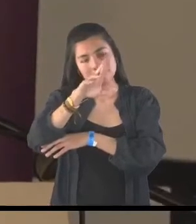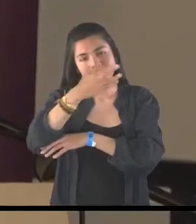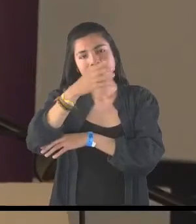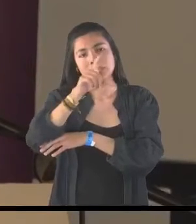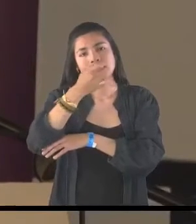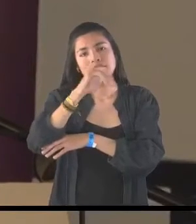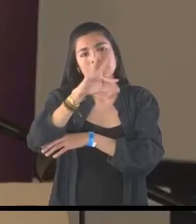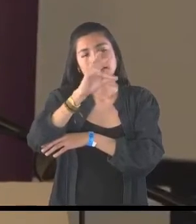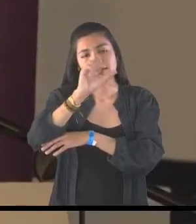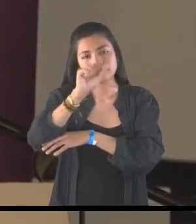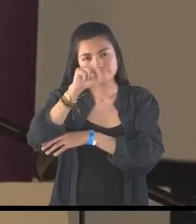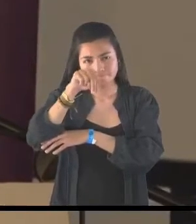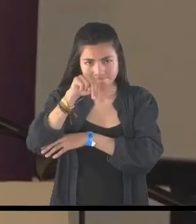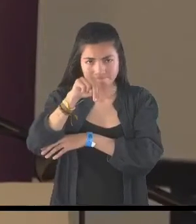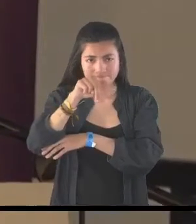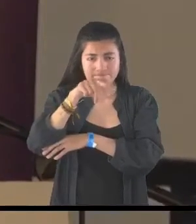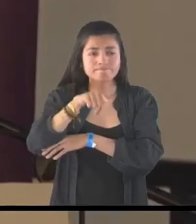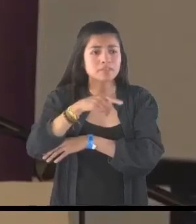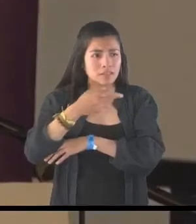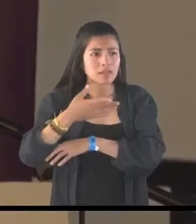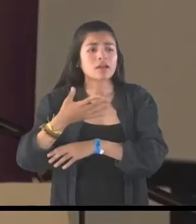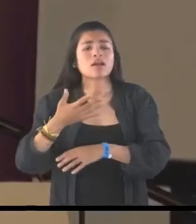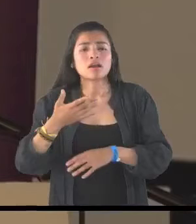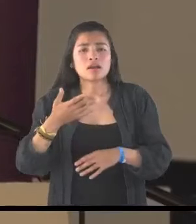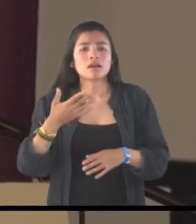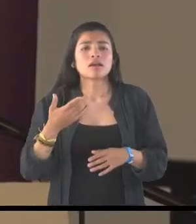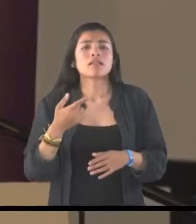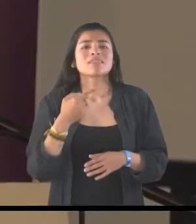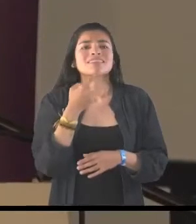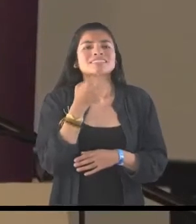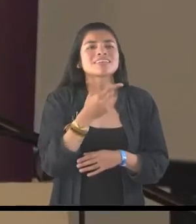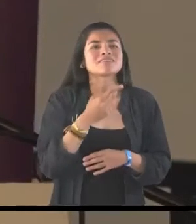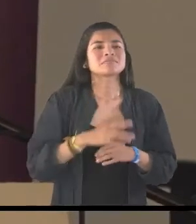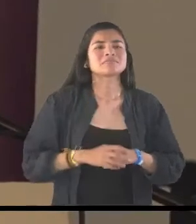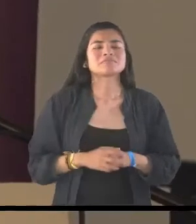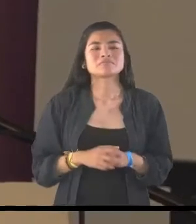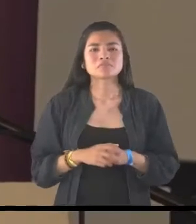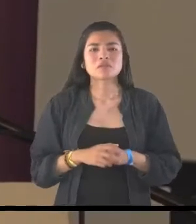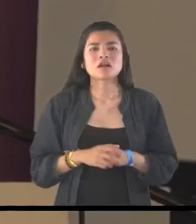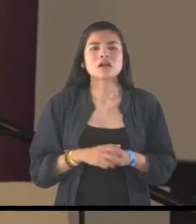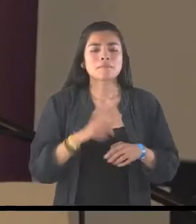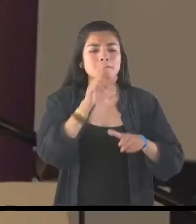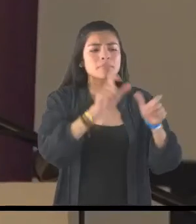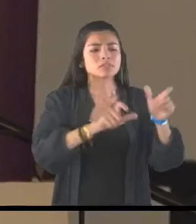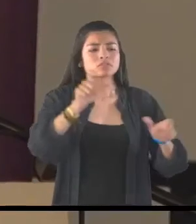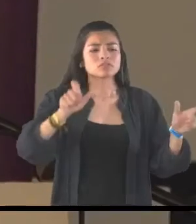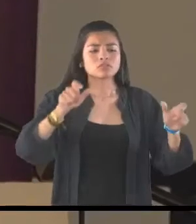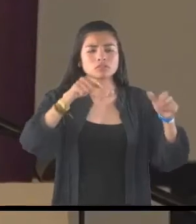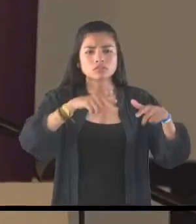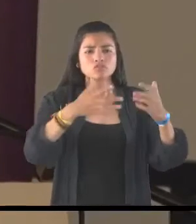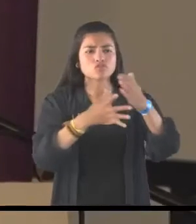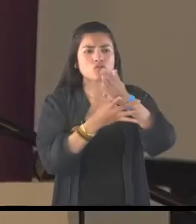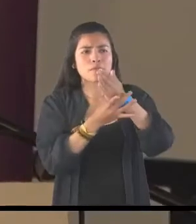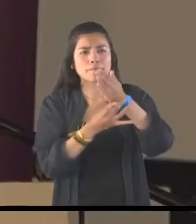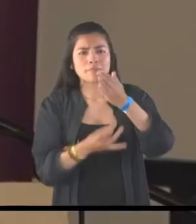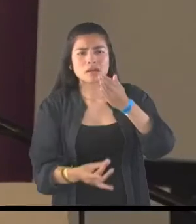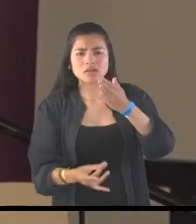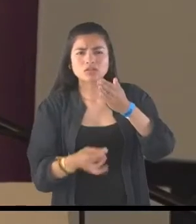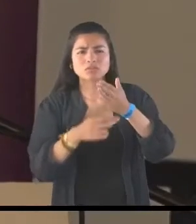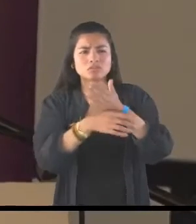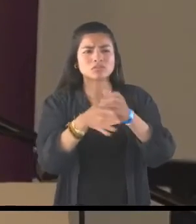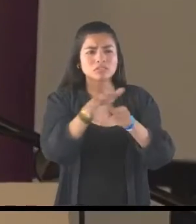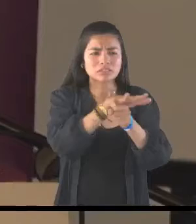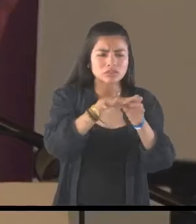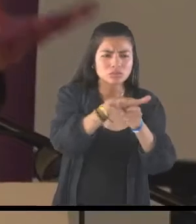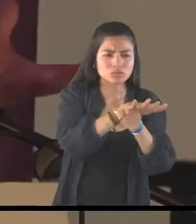oligarquía que no ha permitido que la gente que vive en extrema pobreza, que la gente que vive